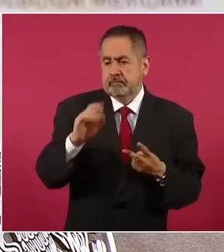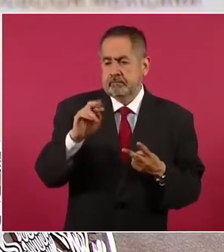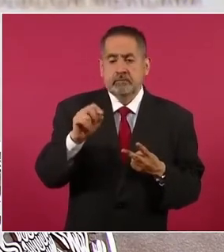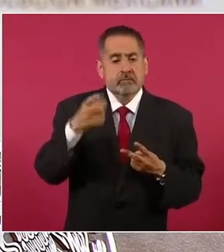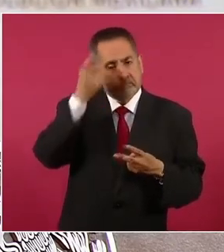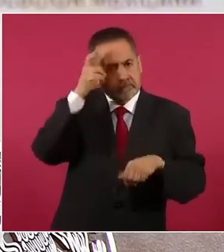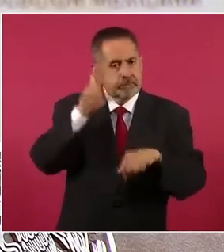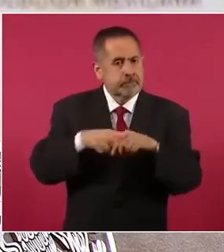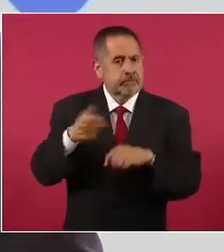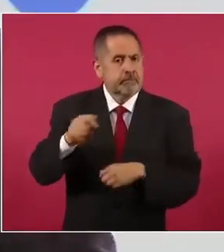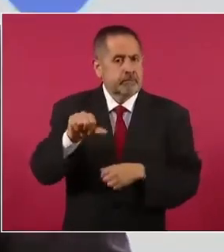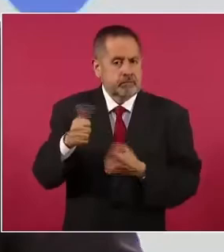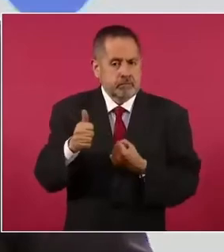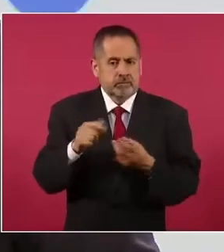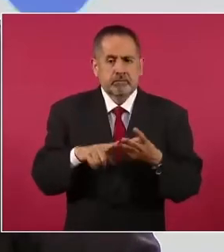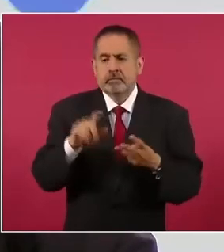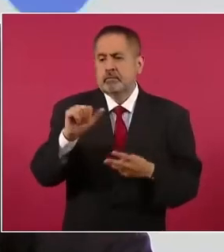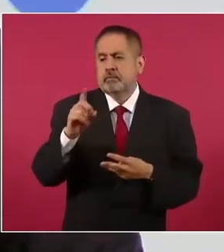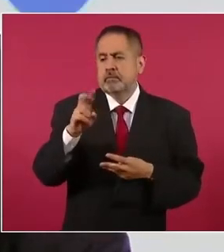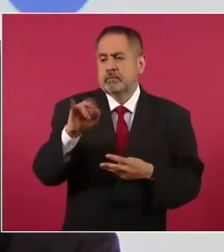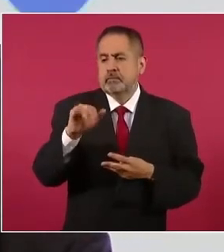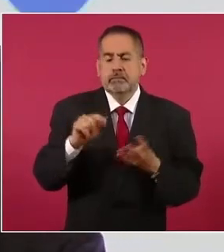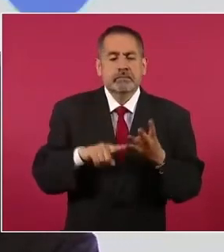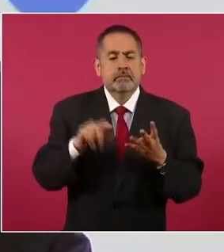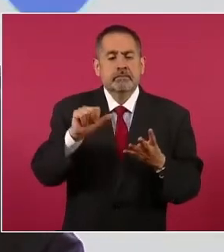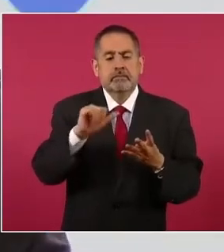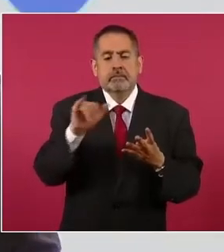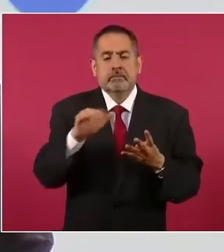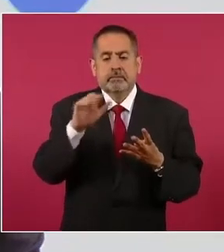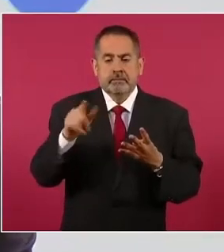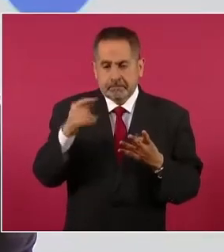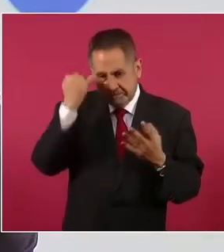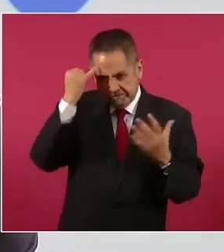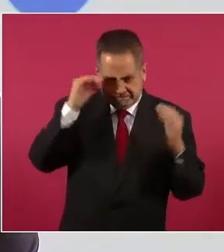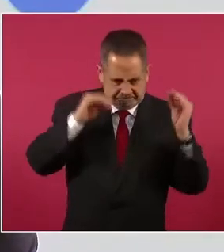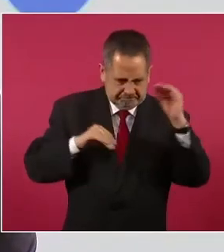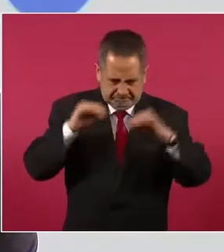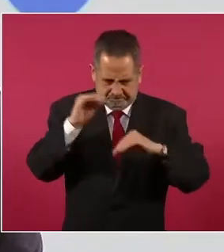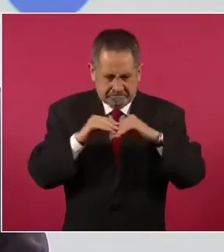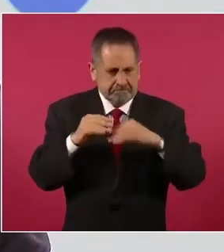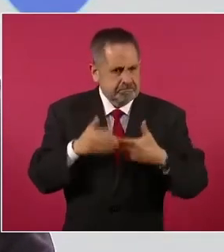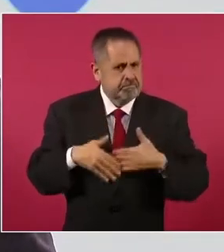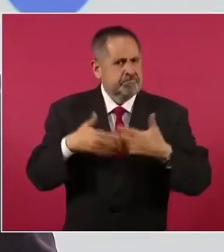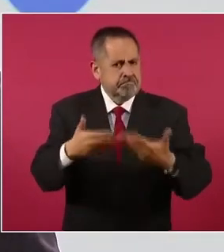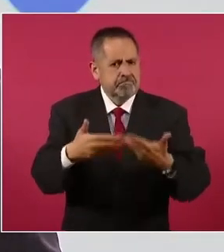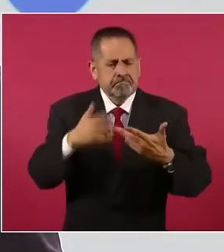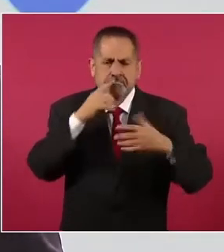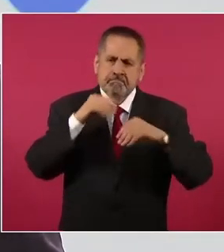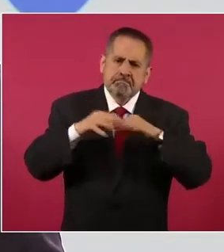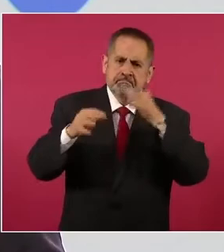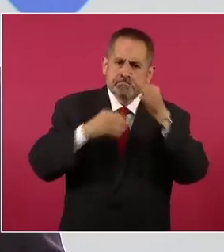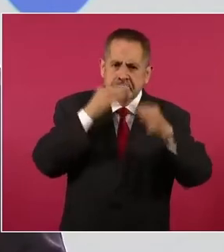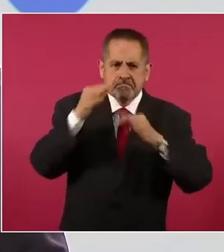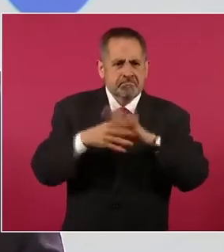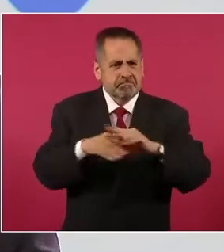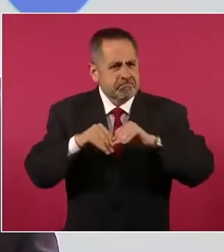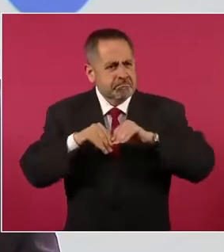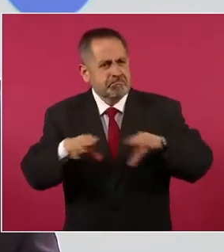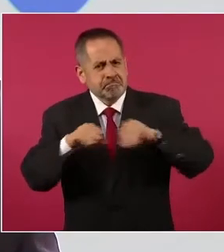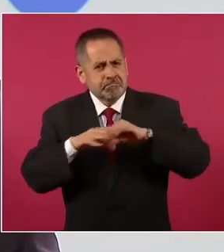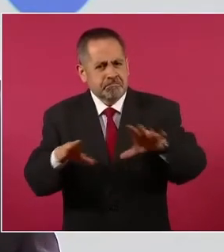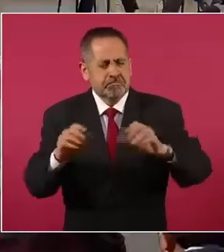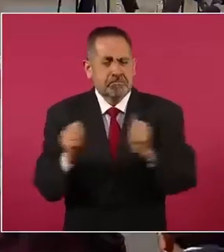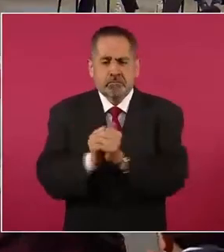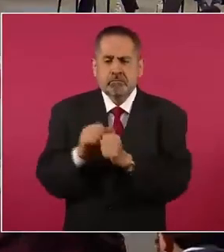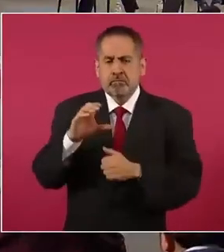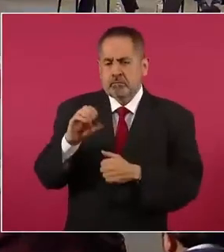Canal 11, así como a Diana Constable y Aleja Chávez por su creatividad y disposición para realizar esta campaña de